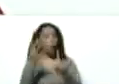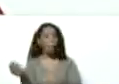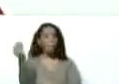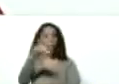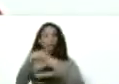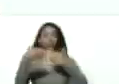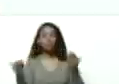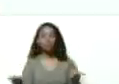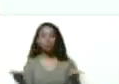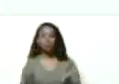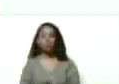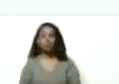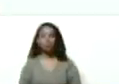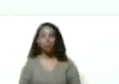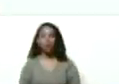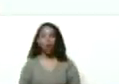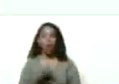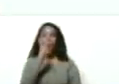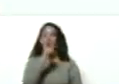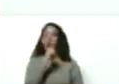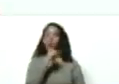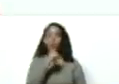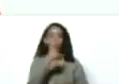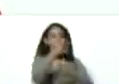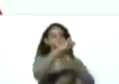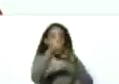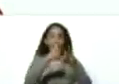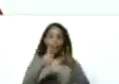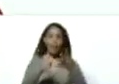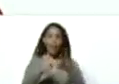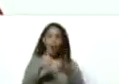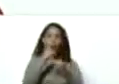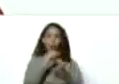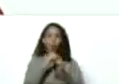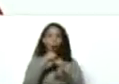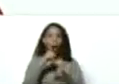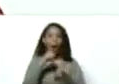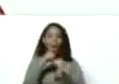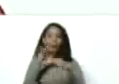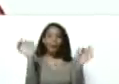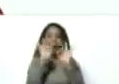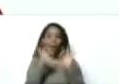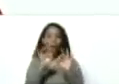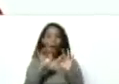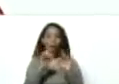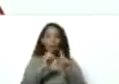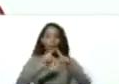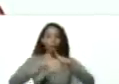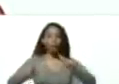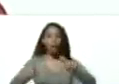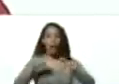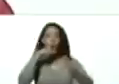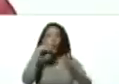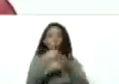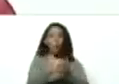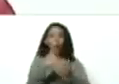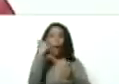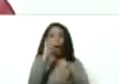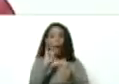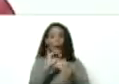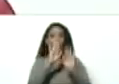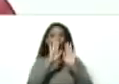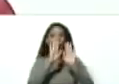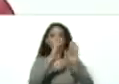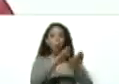no hay líneas aquí no hay ninguna corriente para o nombres que hay que favorecer